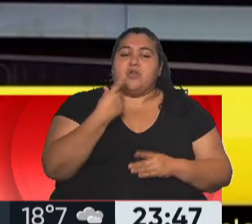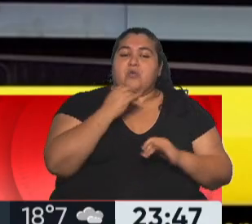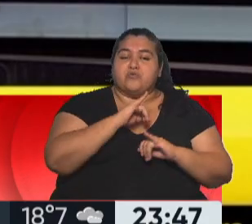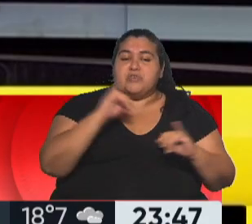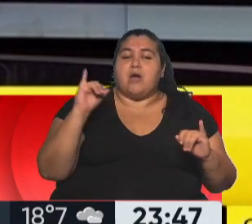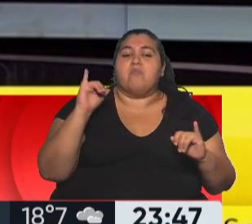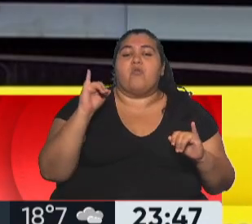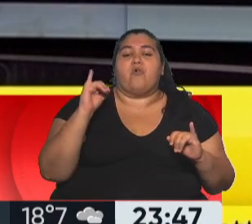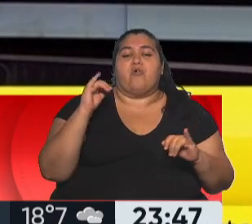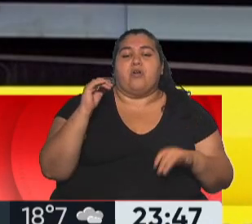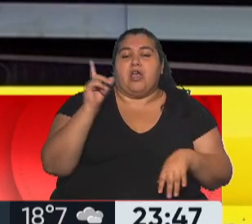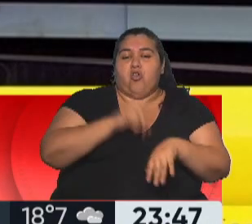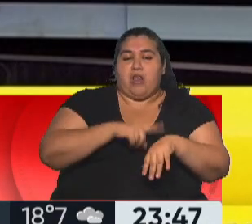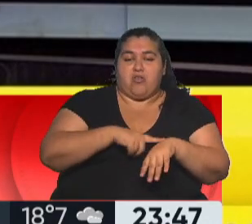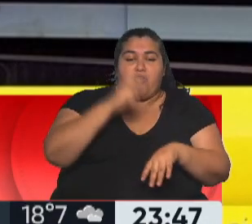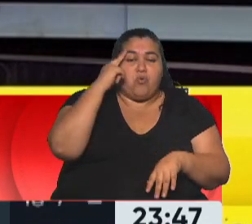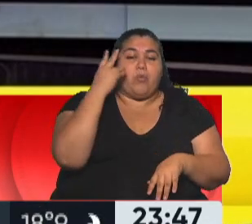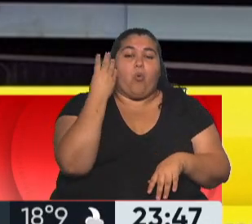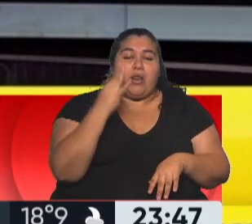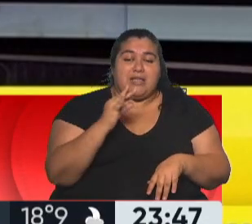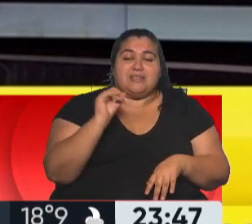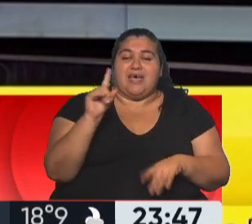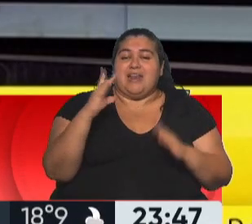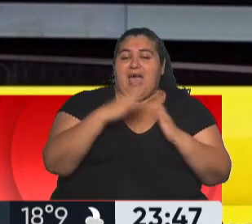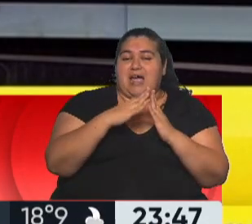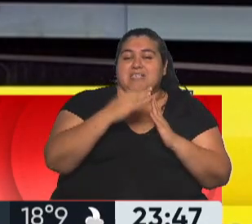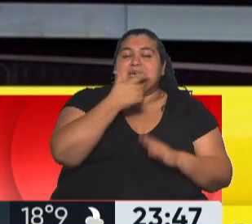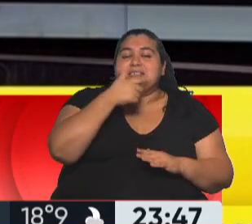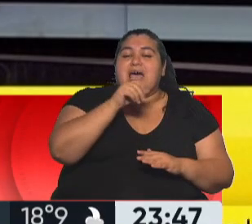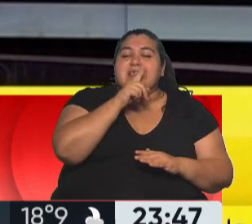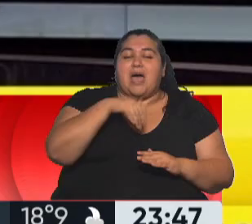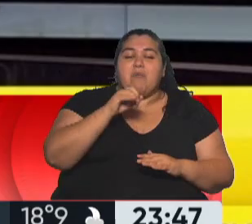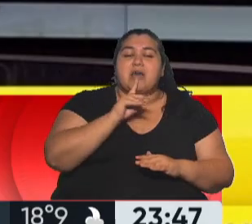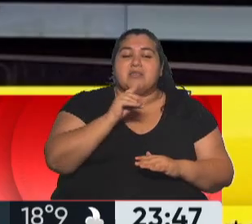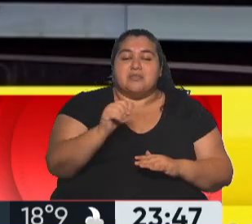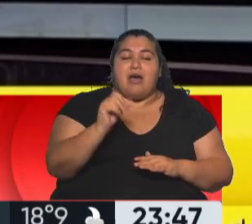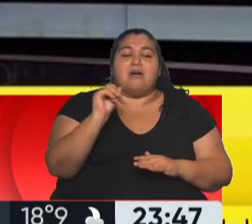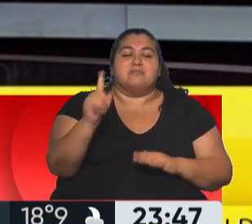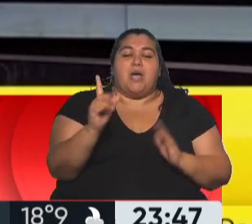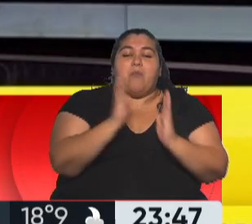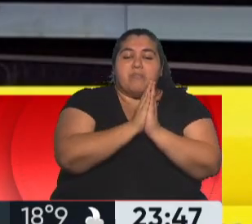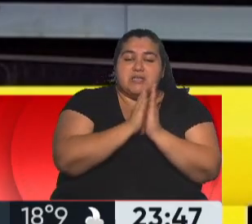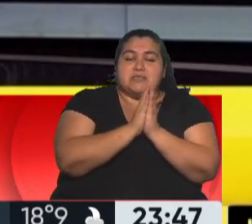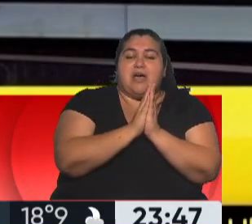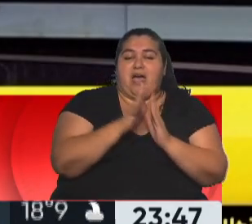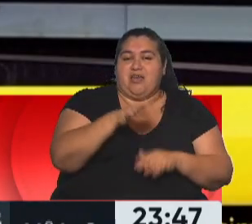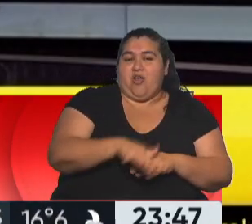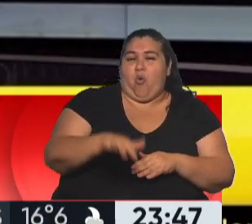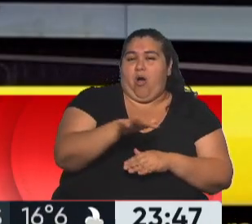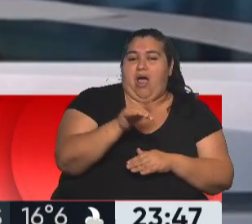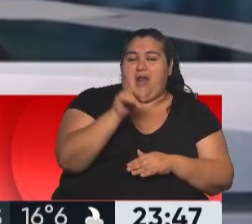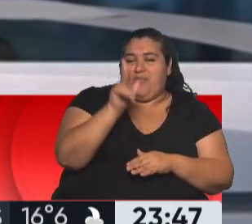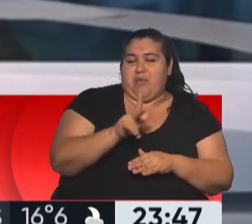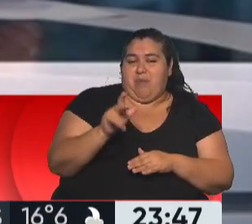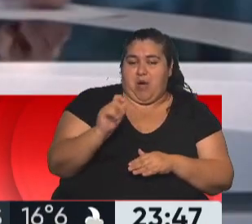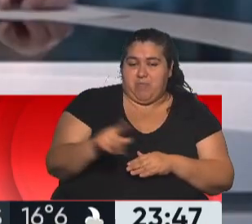l'annuncio quando erano circa le 9:40 a Casa Santa Marta, dato nella cappella della residenza del